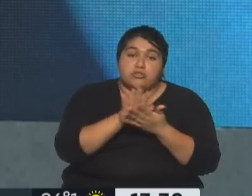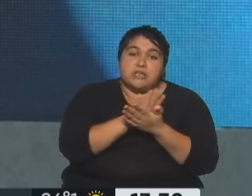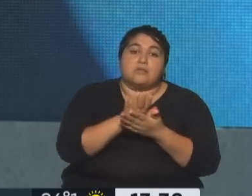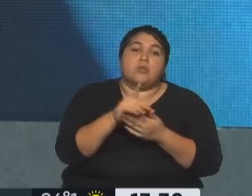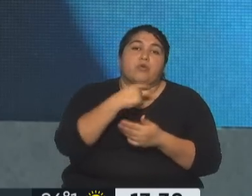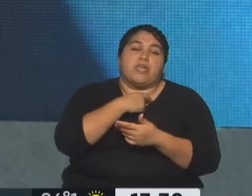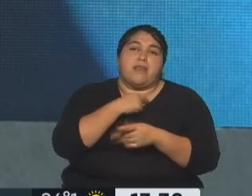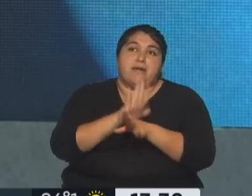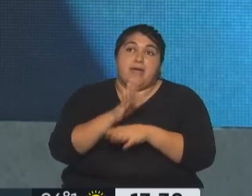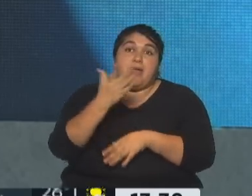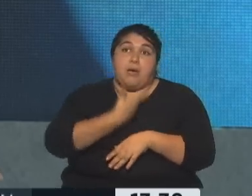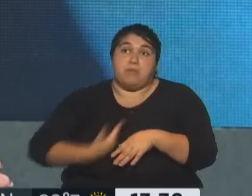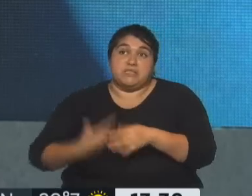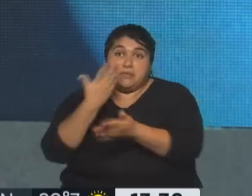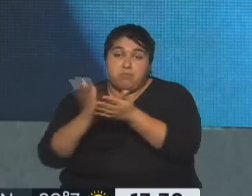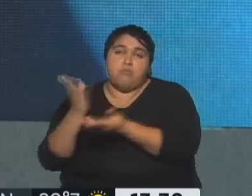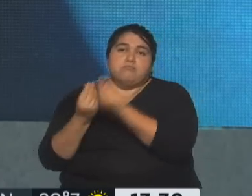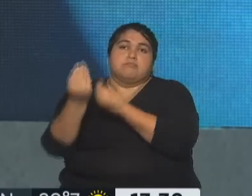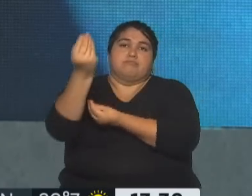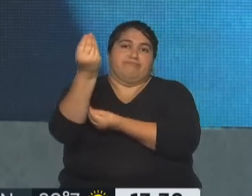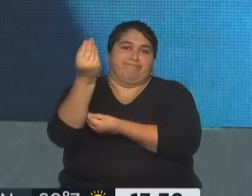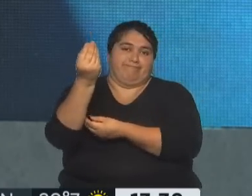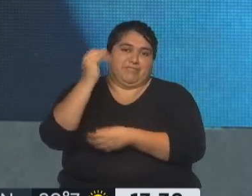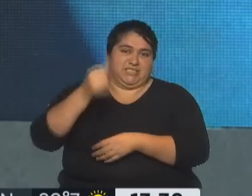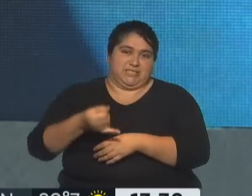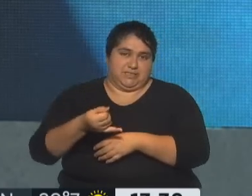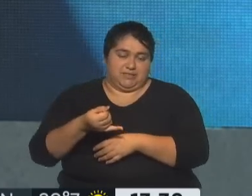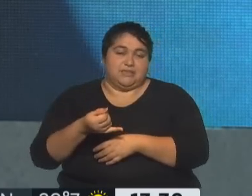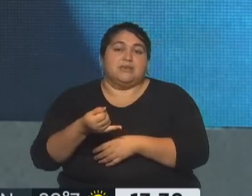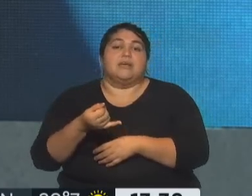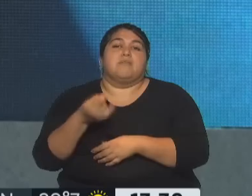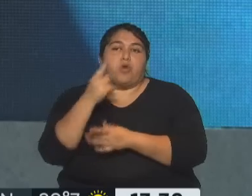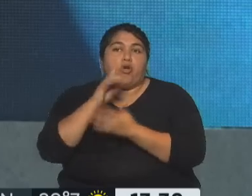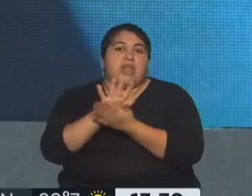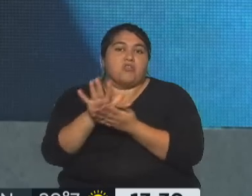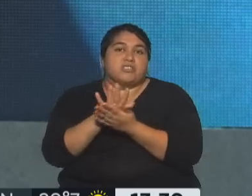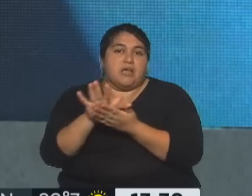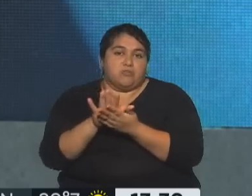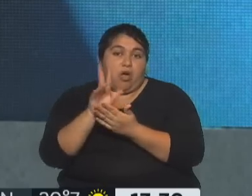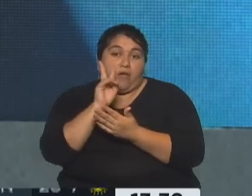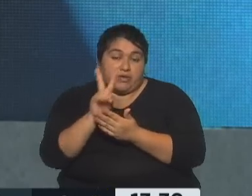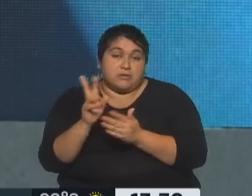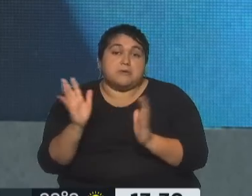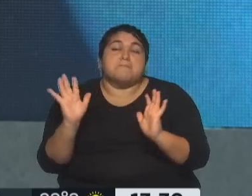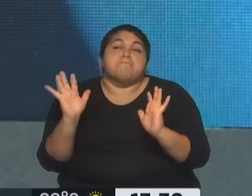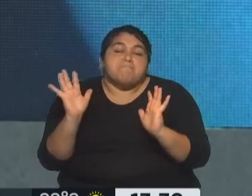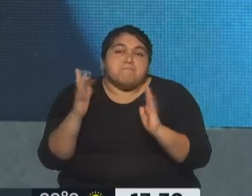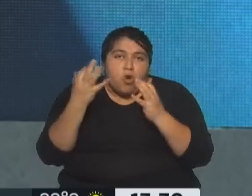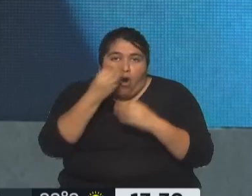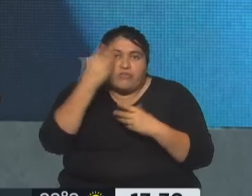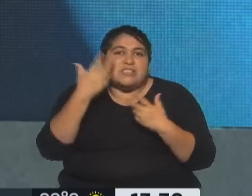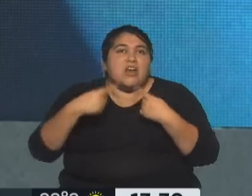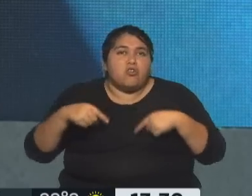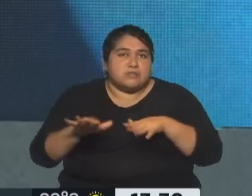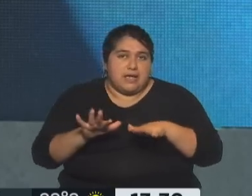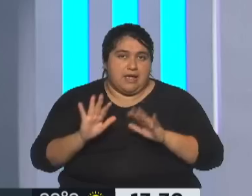quedar como presidente si es va a quedar si es destituido Lasso, pero que está negociando. Así que no está nada dicho, pero la verdad,